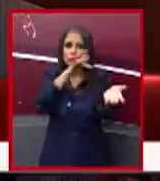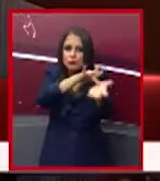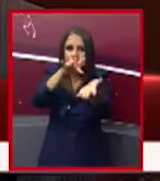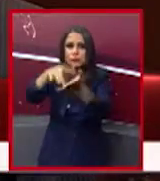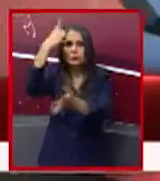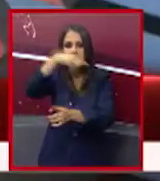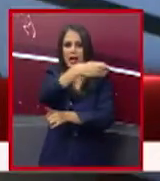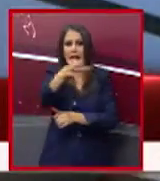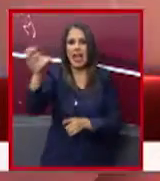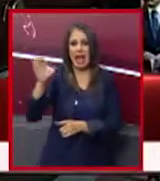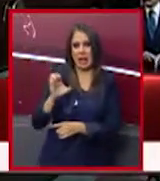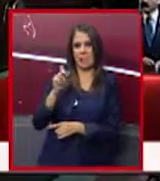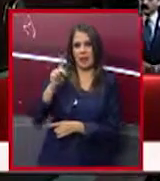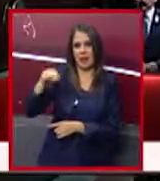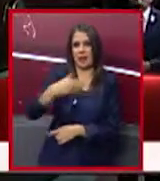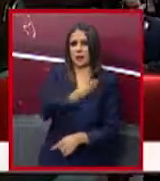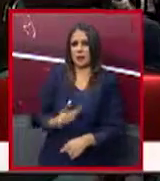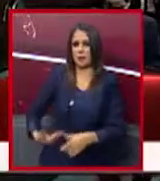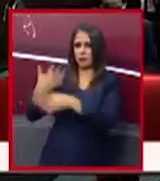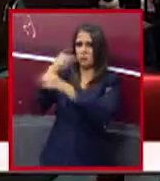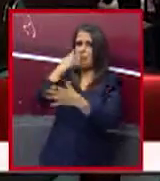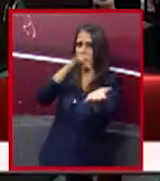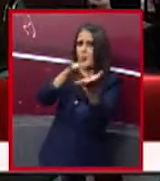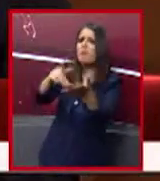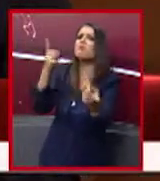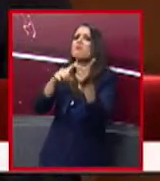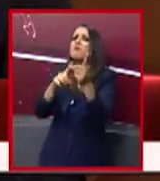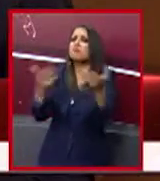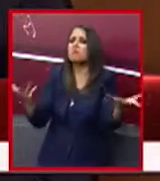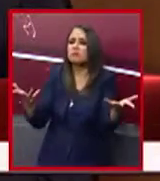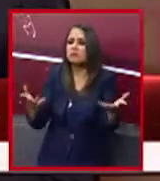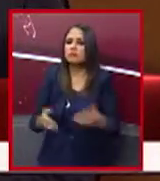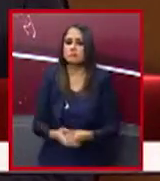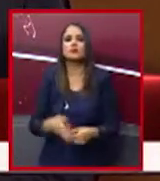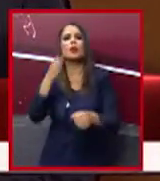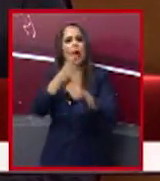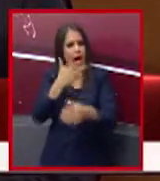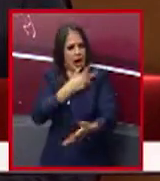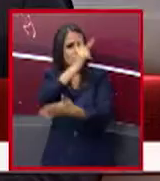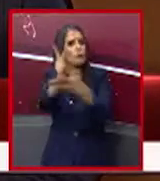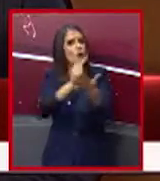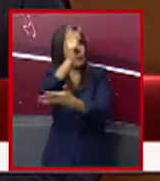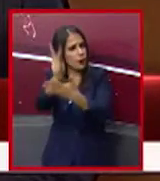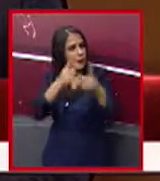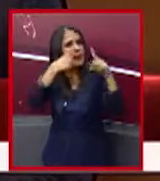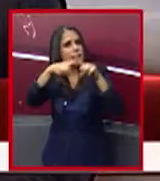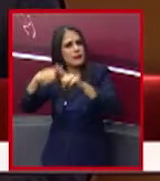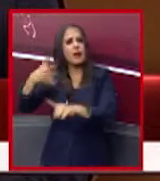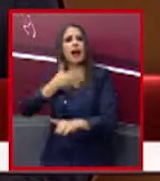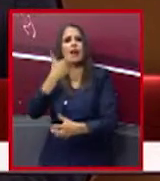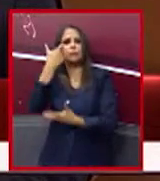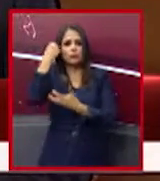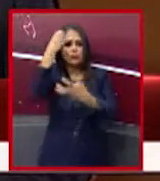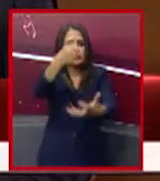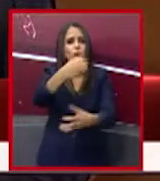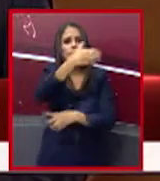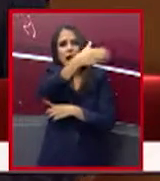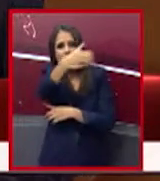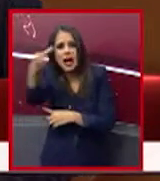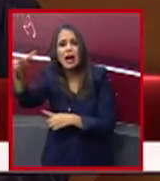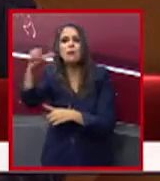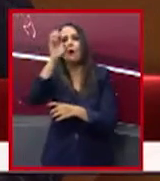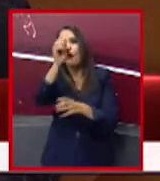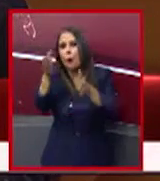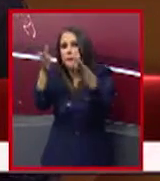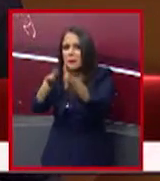Peña Nieto? Y finalmente, para los programas sustantivos que tienen que ver con el financiamiento al campo y apoyo a los pequeños